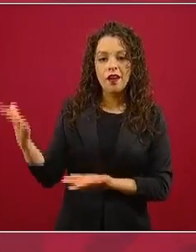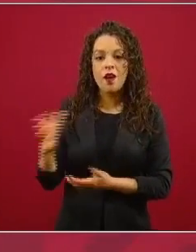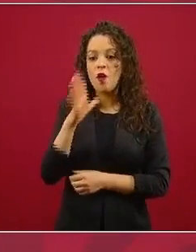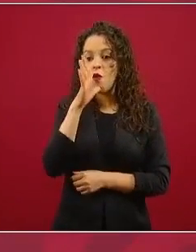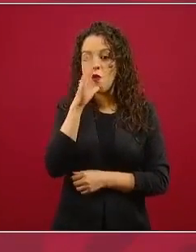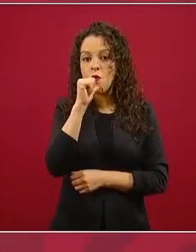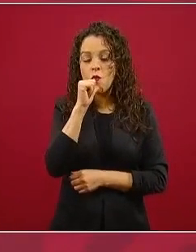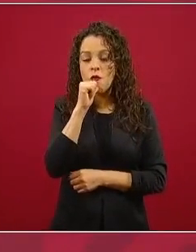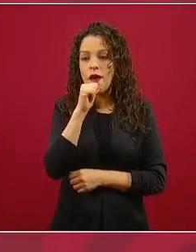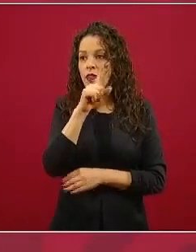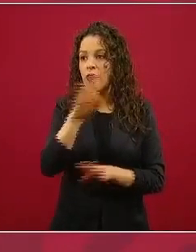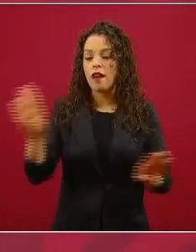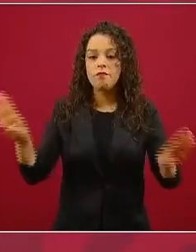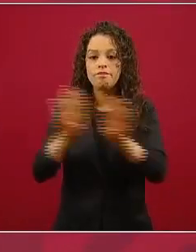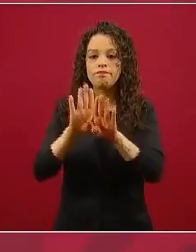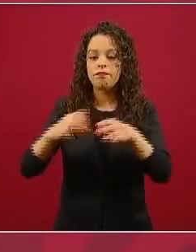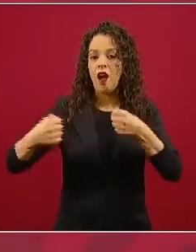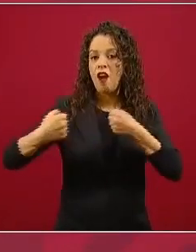de frontera